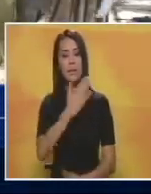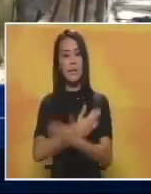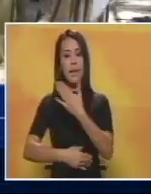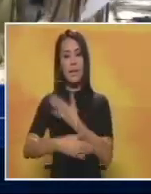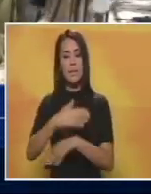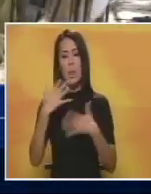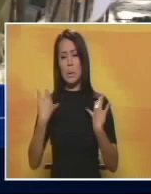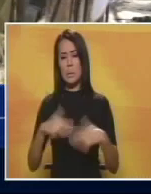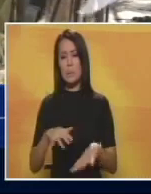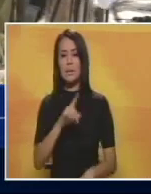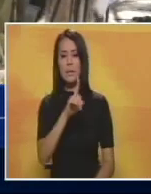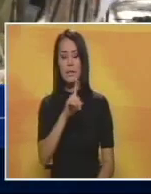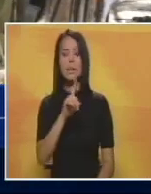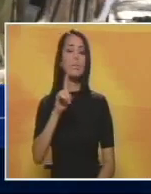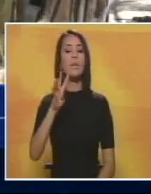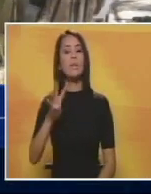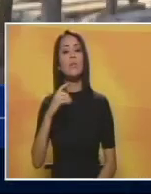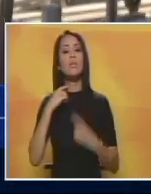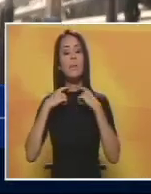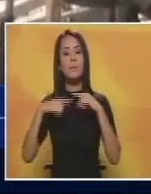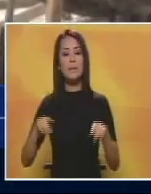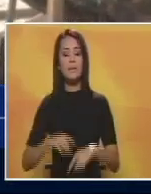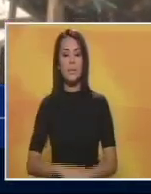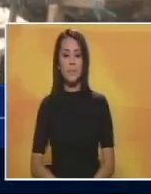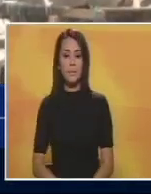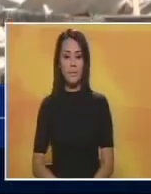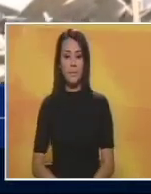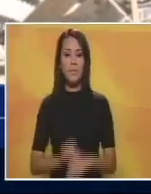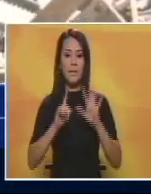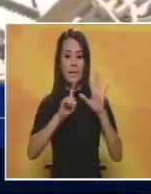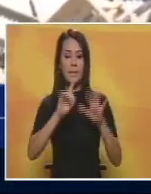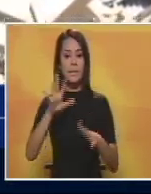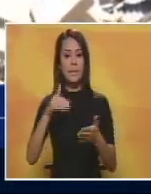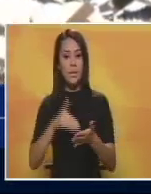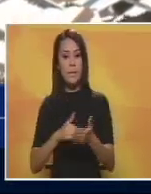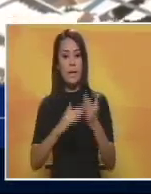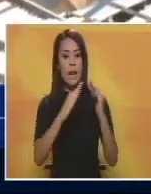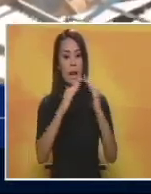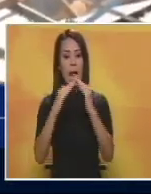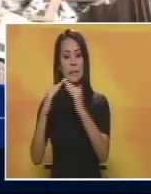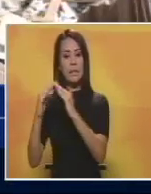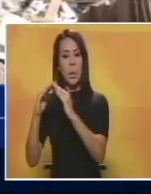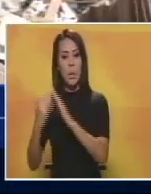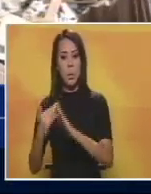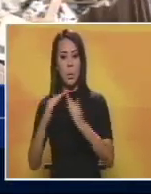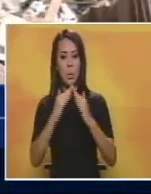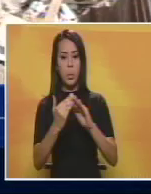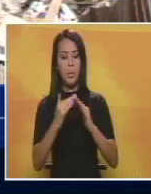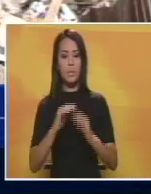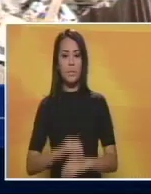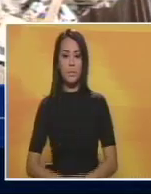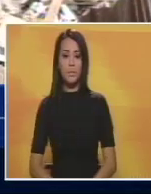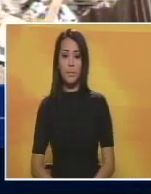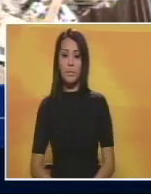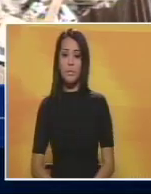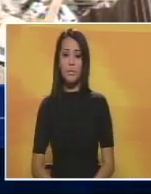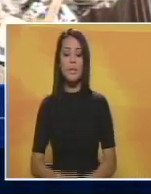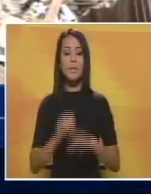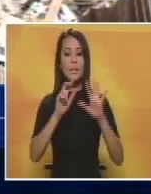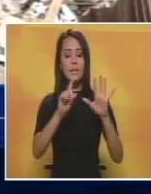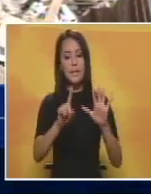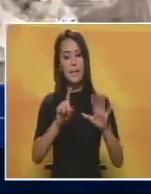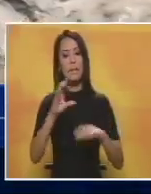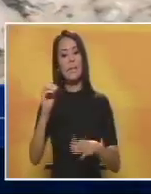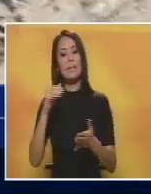graves y 114 desaparecidos, además de 65.000 casas que resultaron afectadas, por lo que 70.000